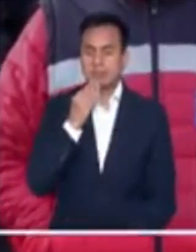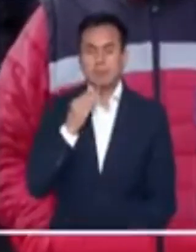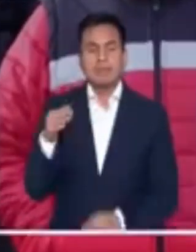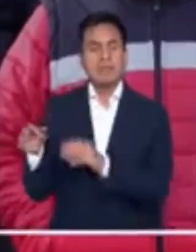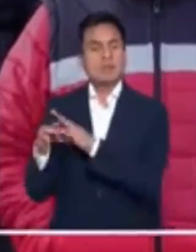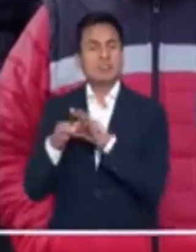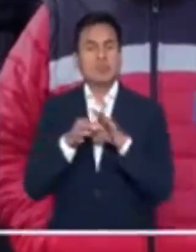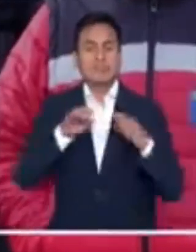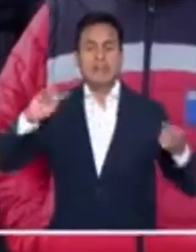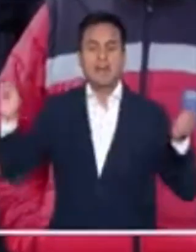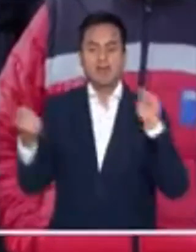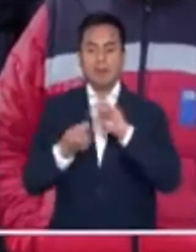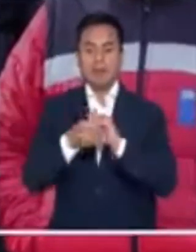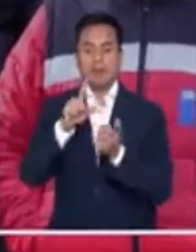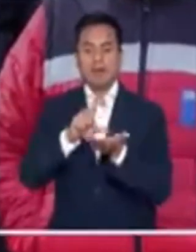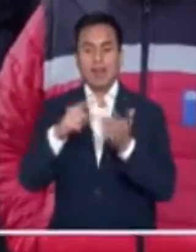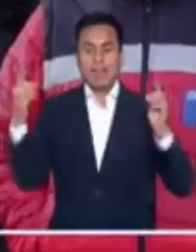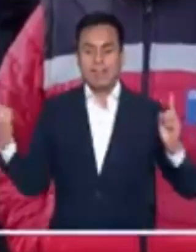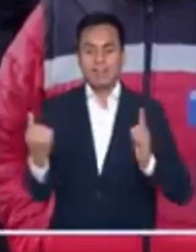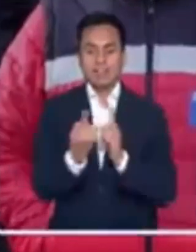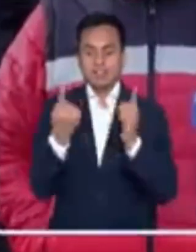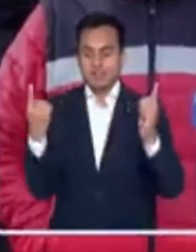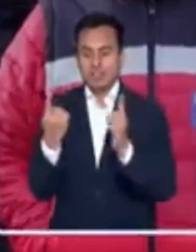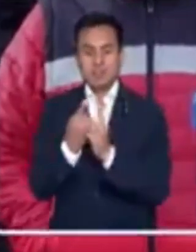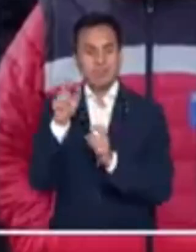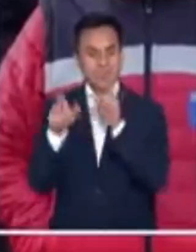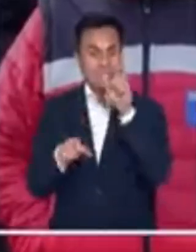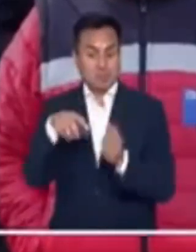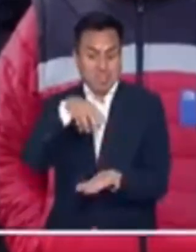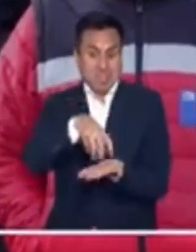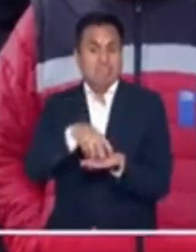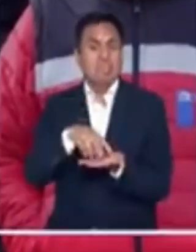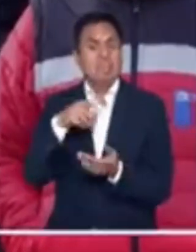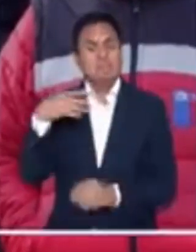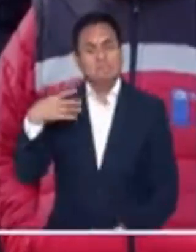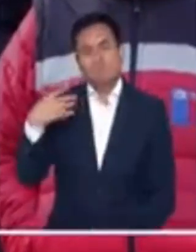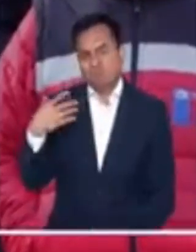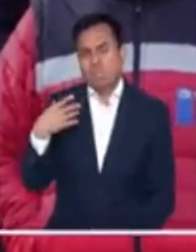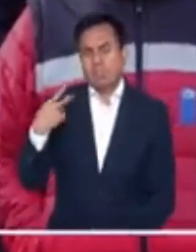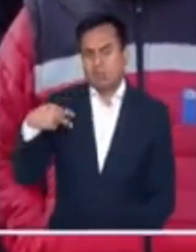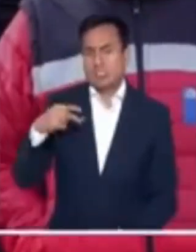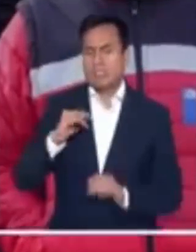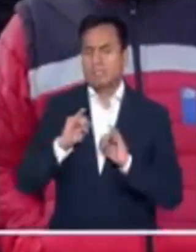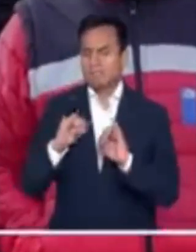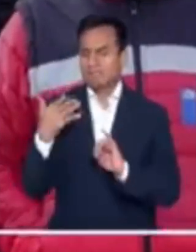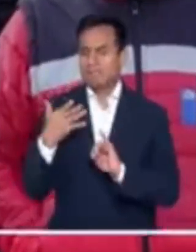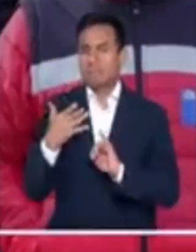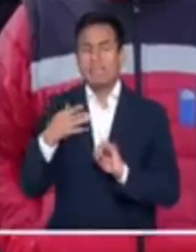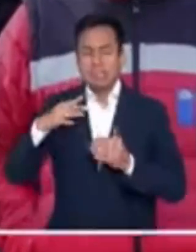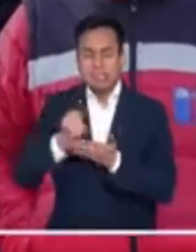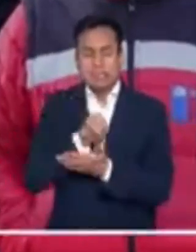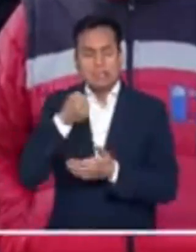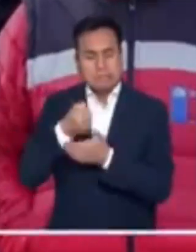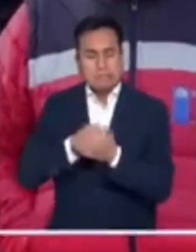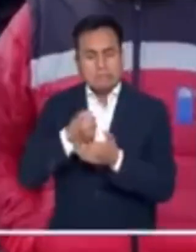consecuencia, transformarla en un lugar de encuentro para la ciudad nos parece que es una excelente noticia. Ha costado, porque obviamente había que hacer